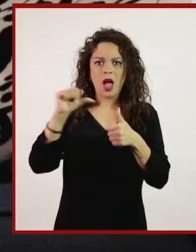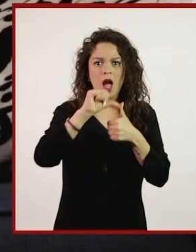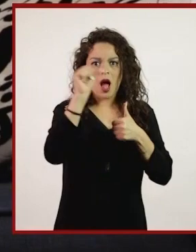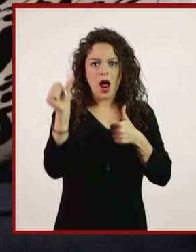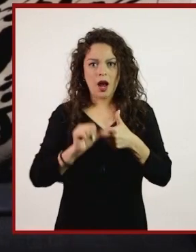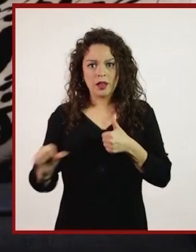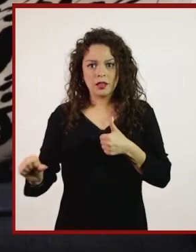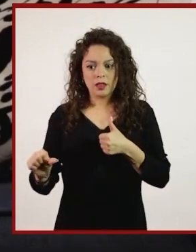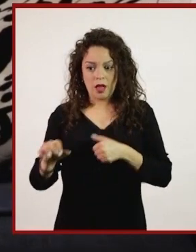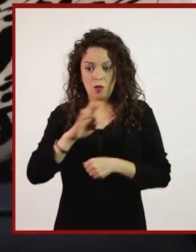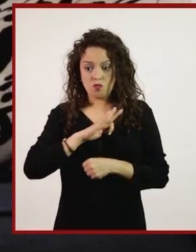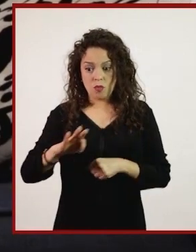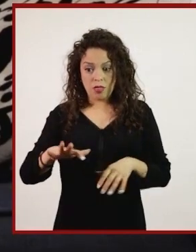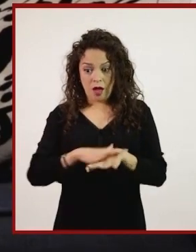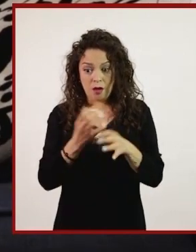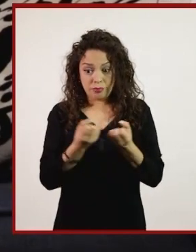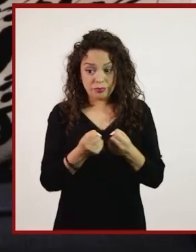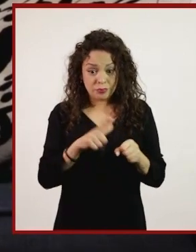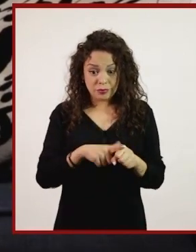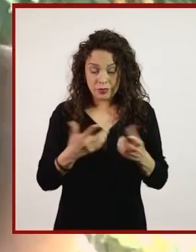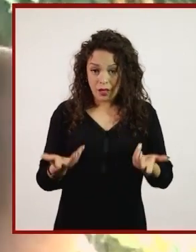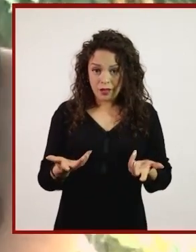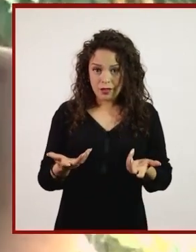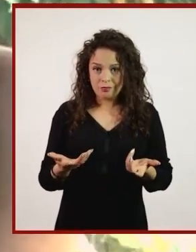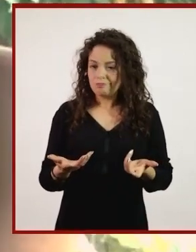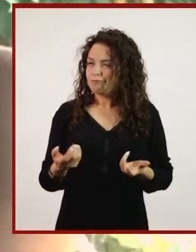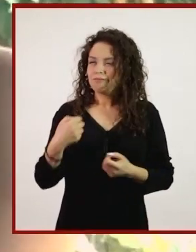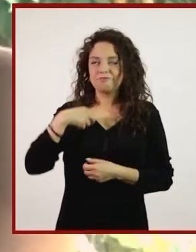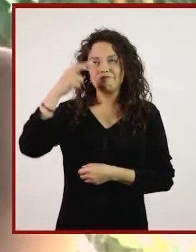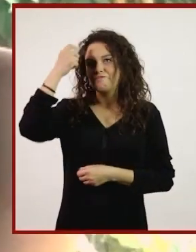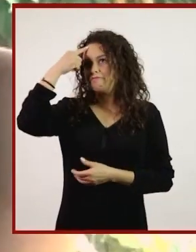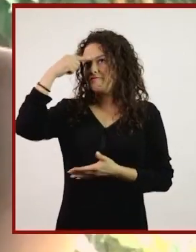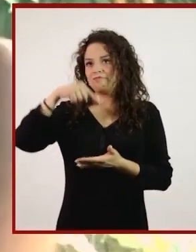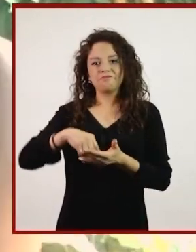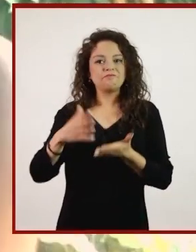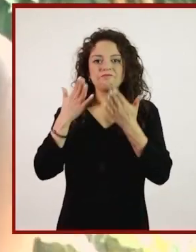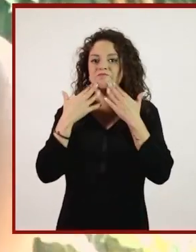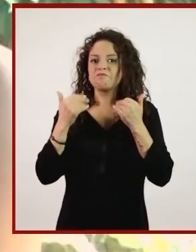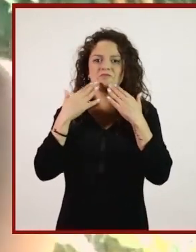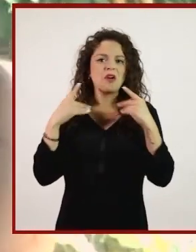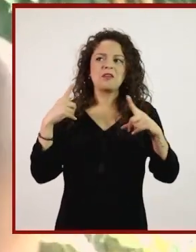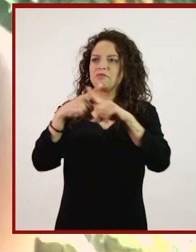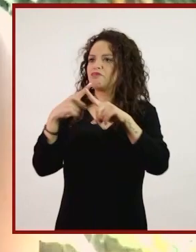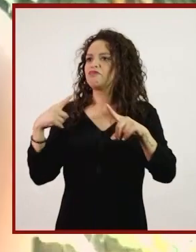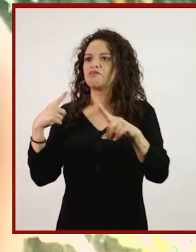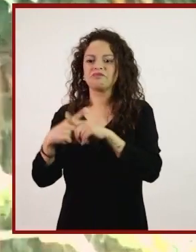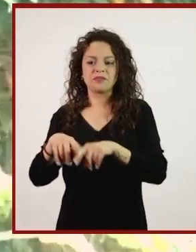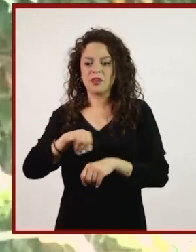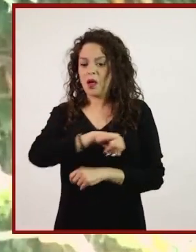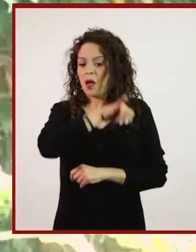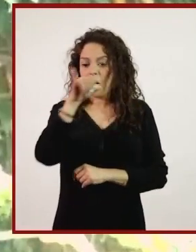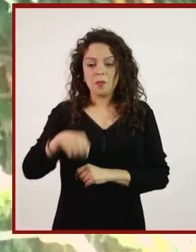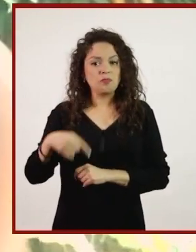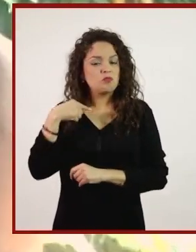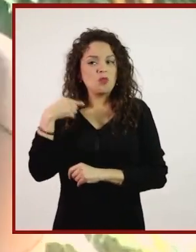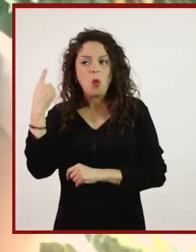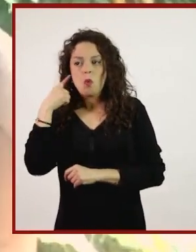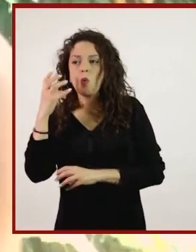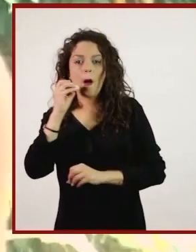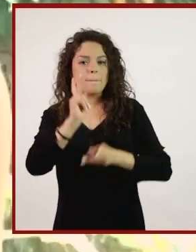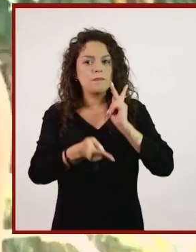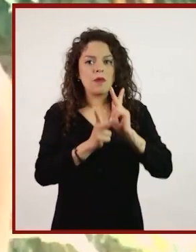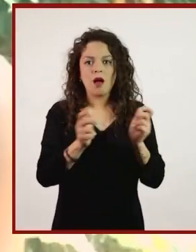puede fungir como un catalizador de cambio social? No creo que lo haya, no creo. Mira, yo a mi edad no